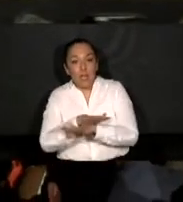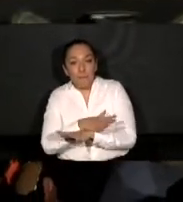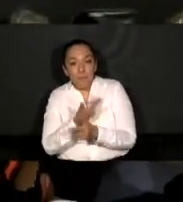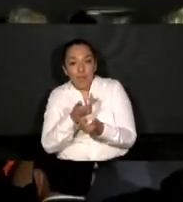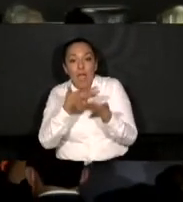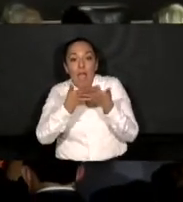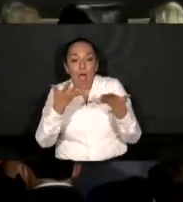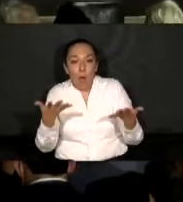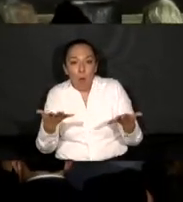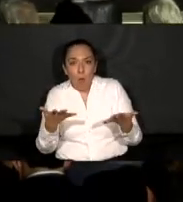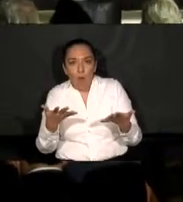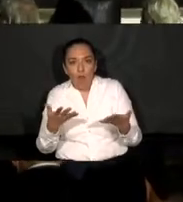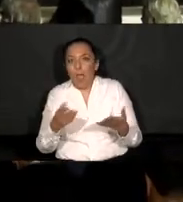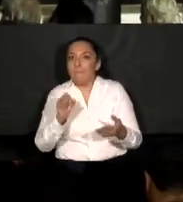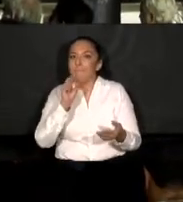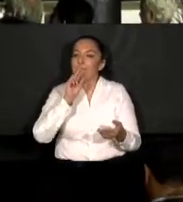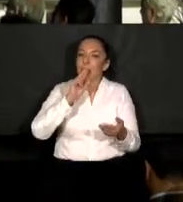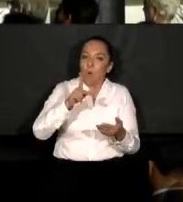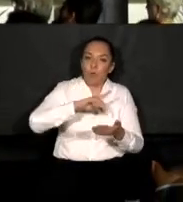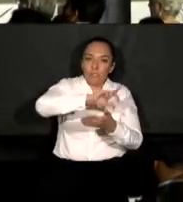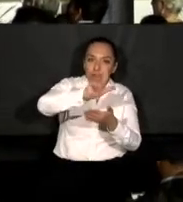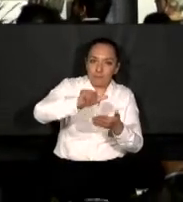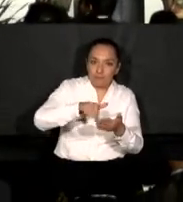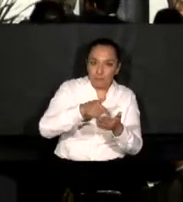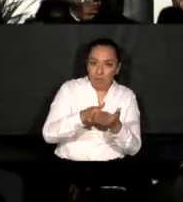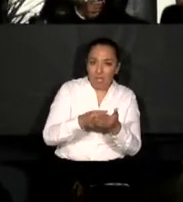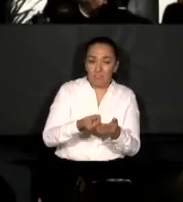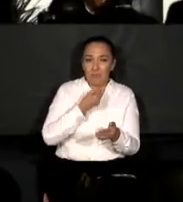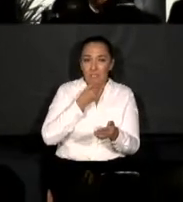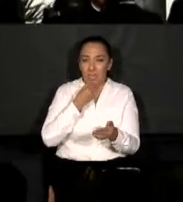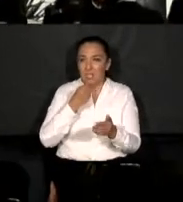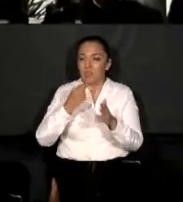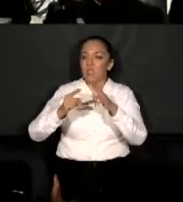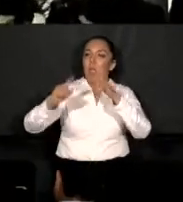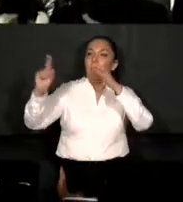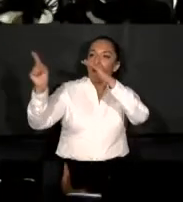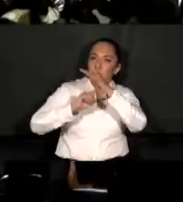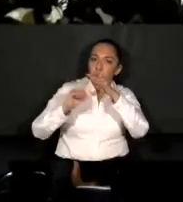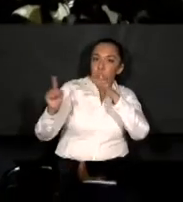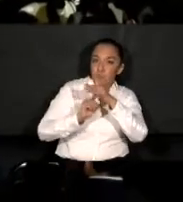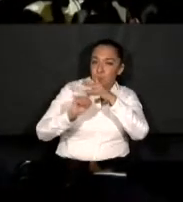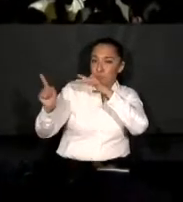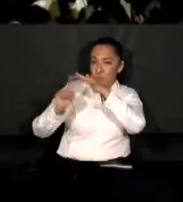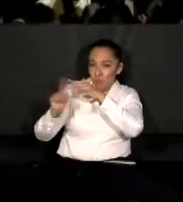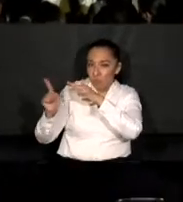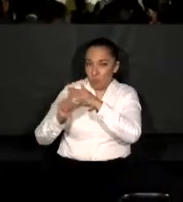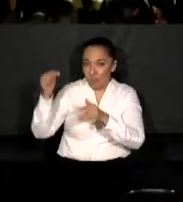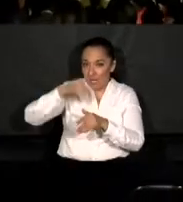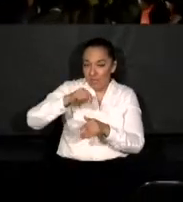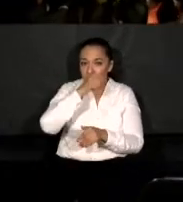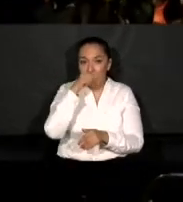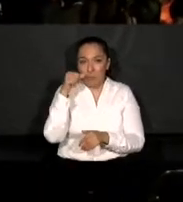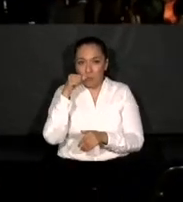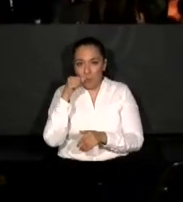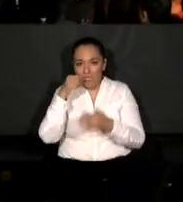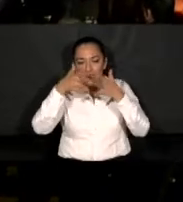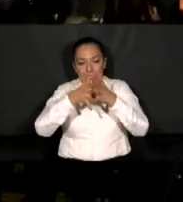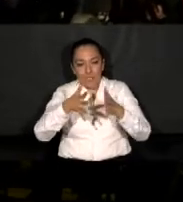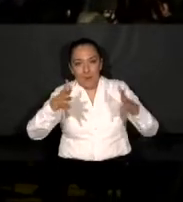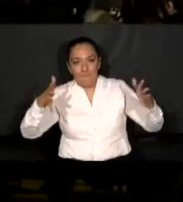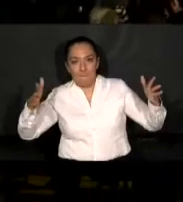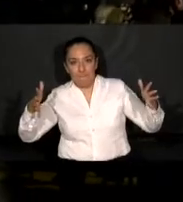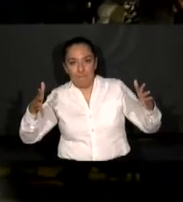niños deportados aquí en Ciudad Juárez, ya apuntó acá el alcalde de Juárez, y para ampliar los refugios